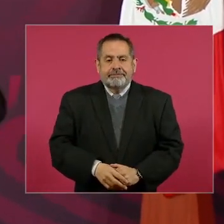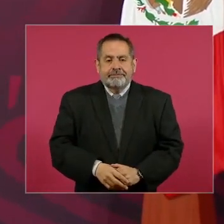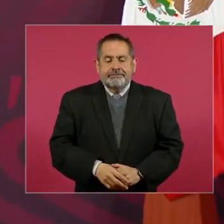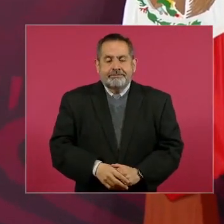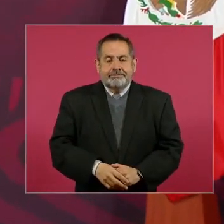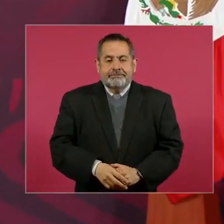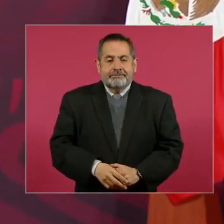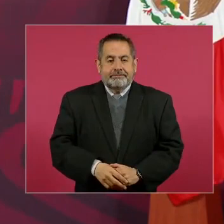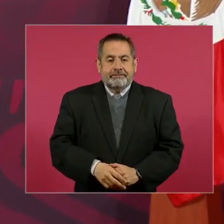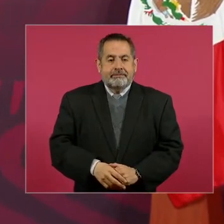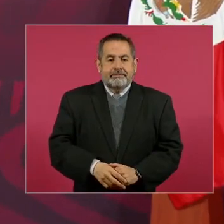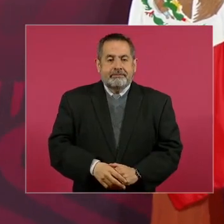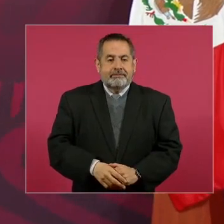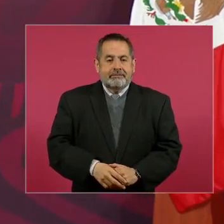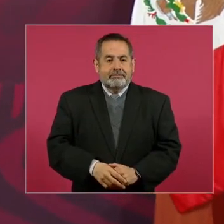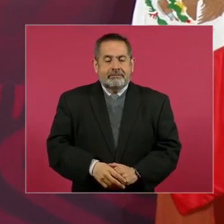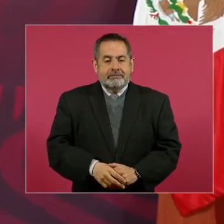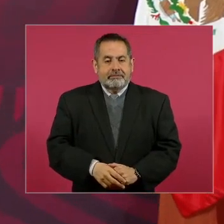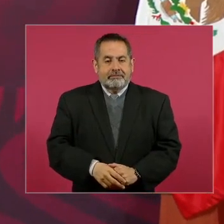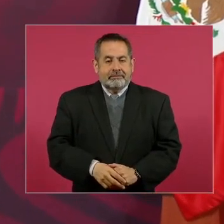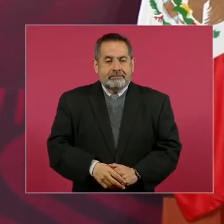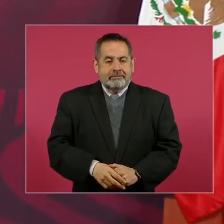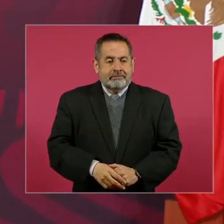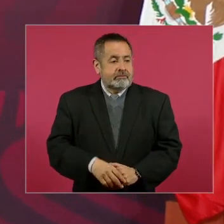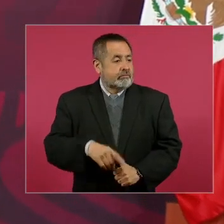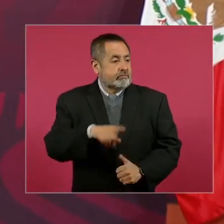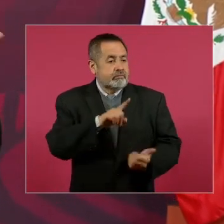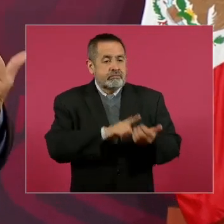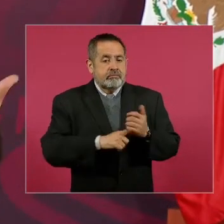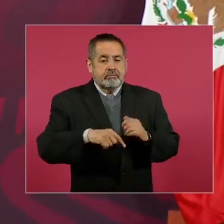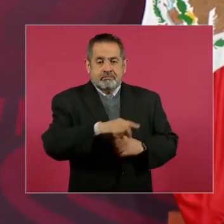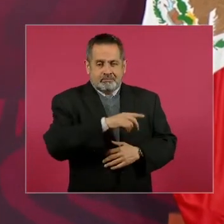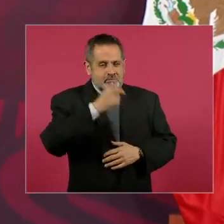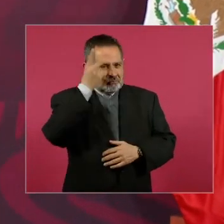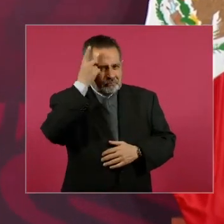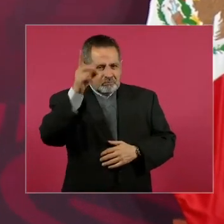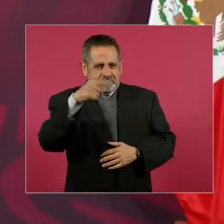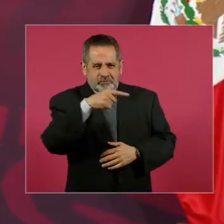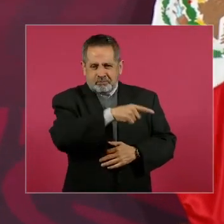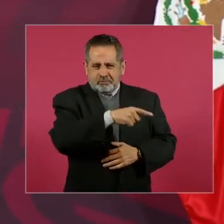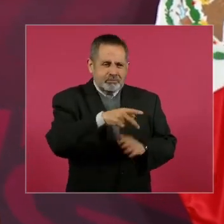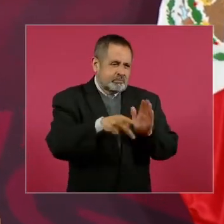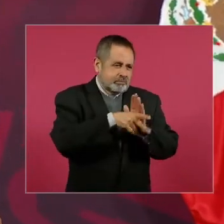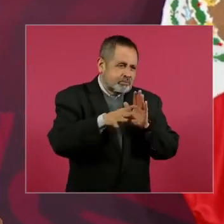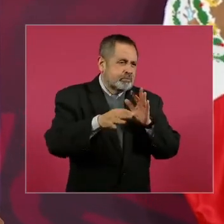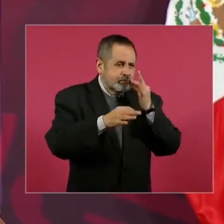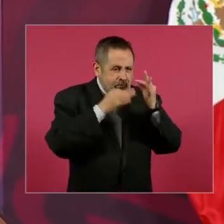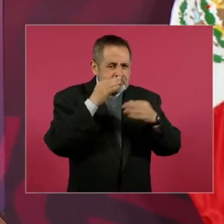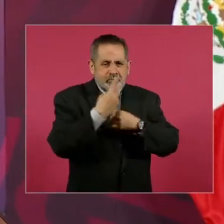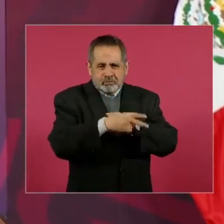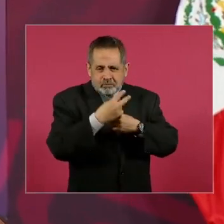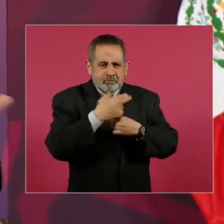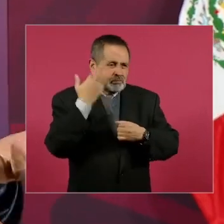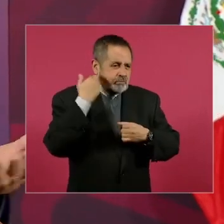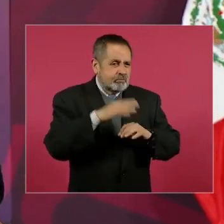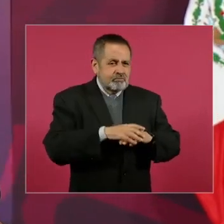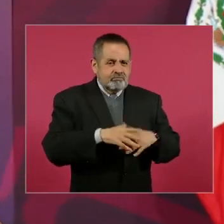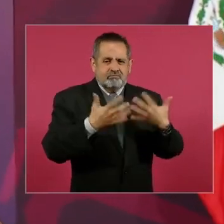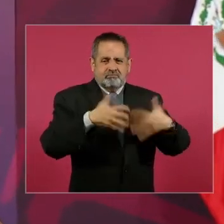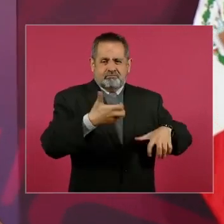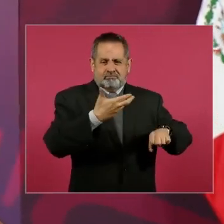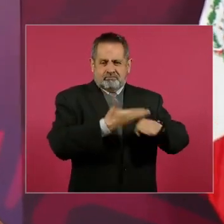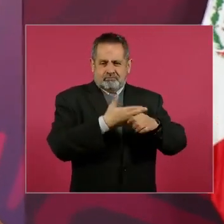Y eran los dueños de los medios de información, todos